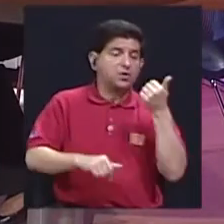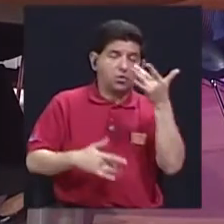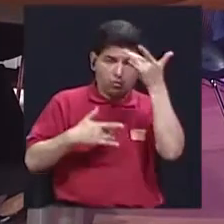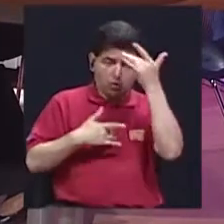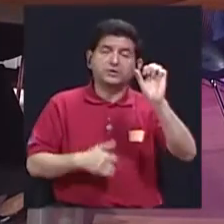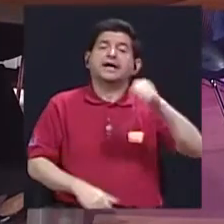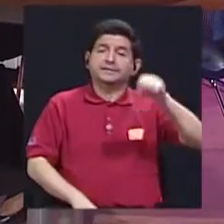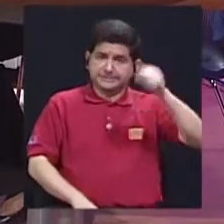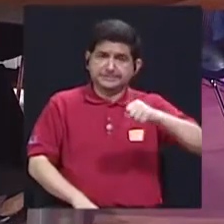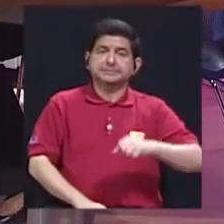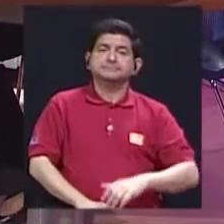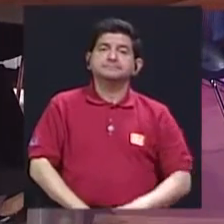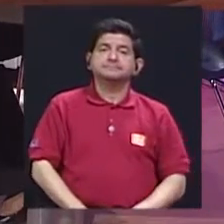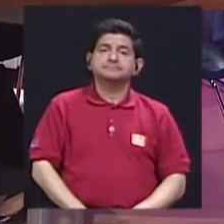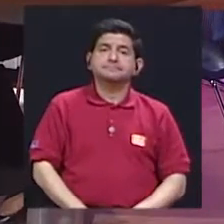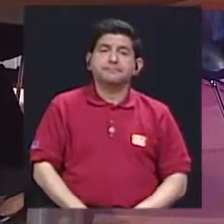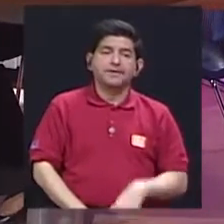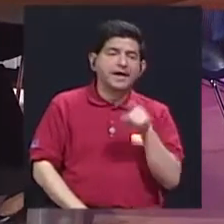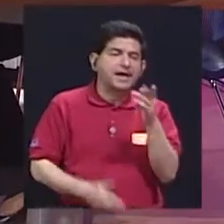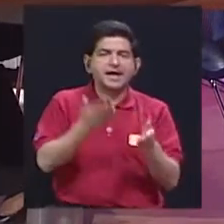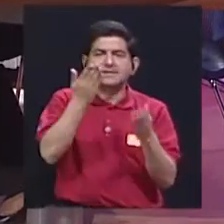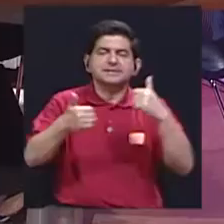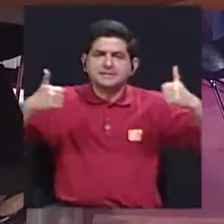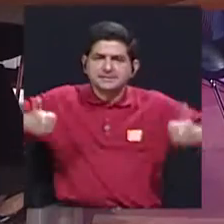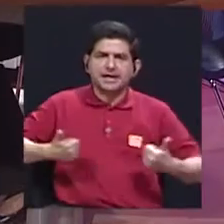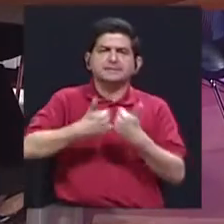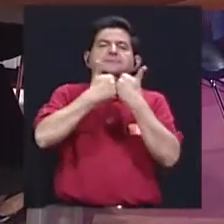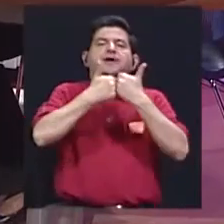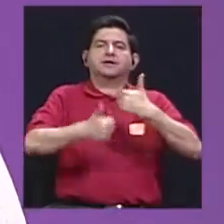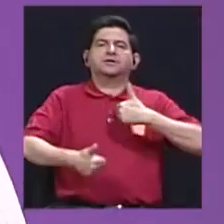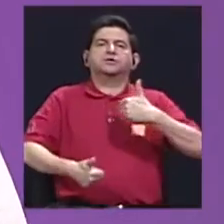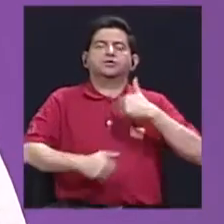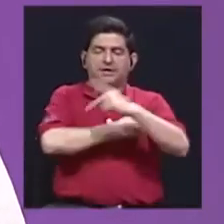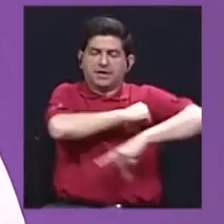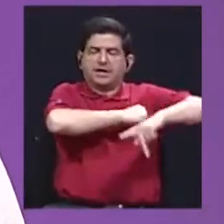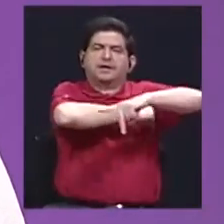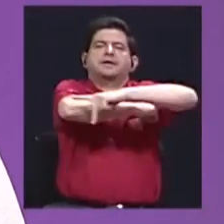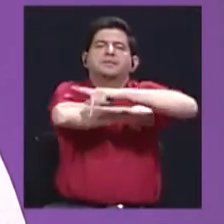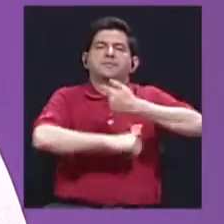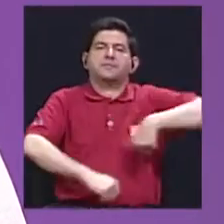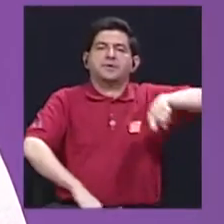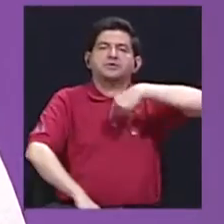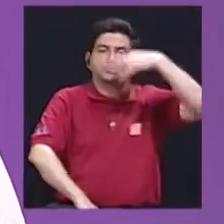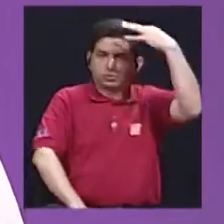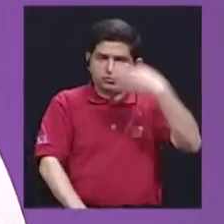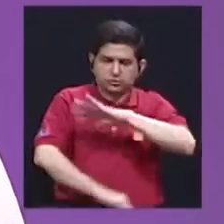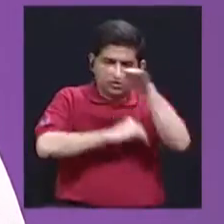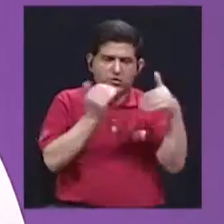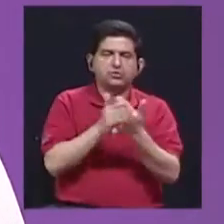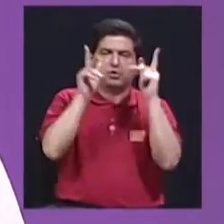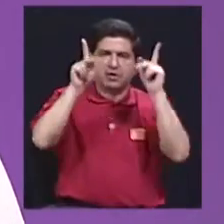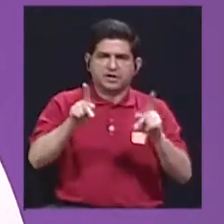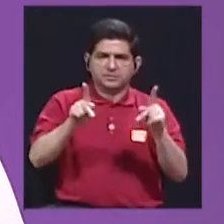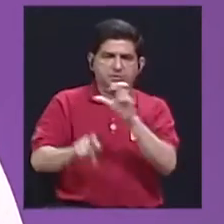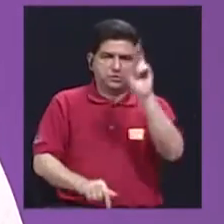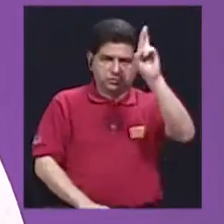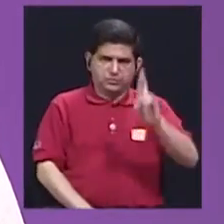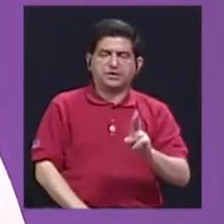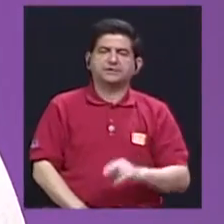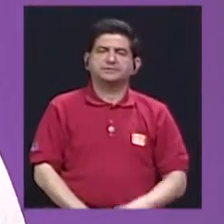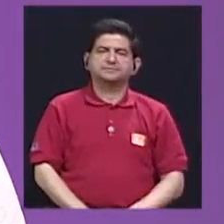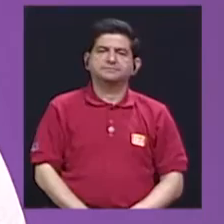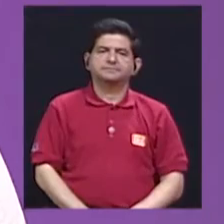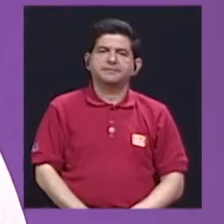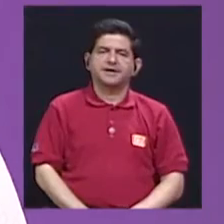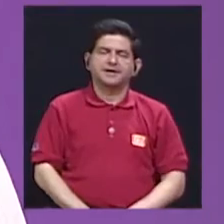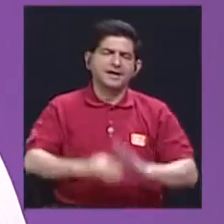entonces este ese es como uno de los retos a nivel del país que tenemos pienso yo todos los costarricenses y